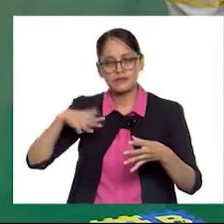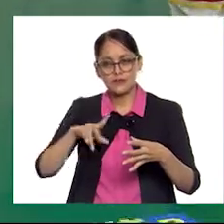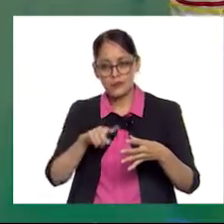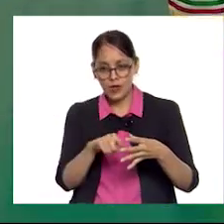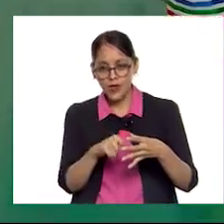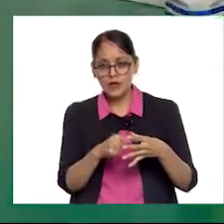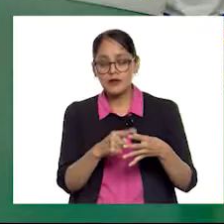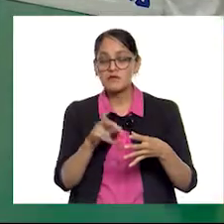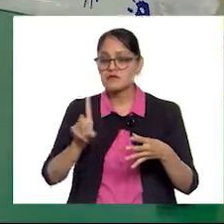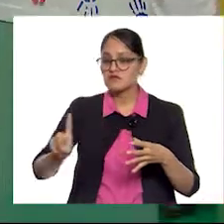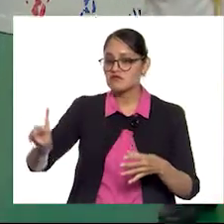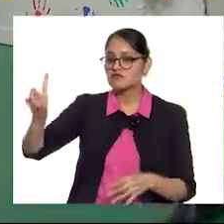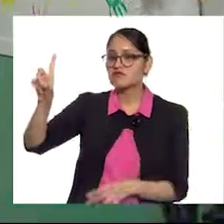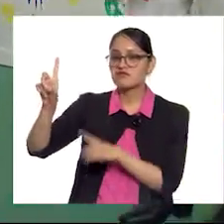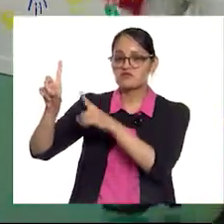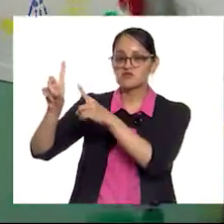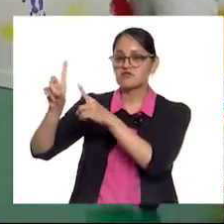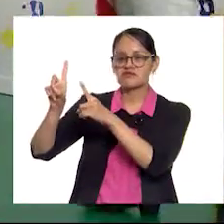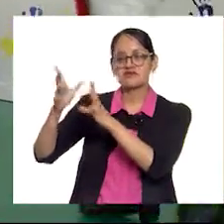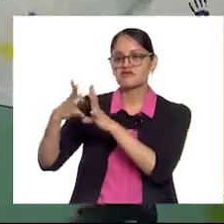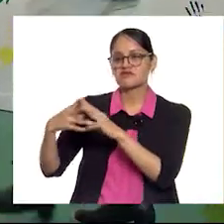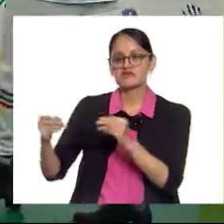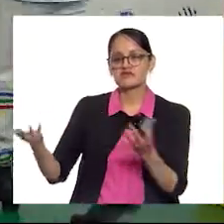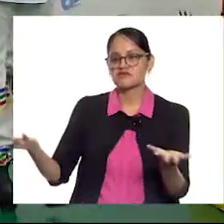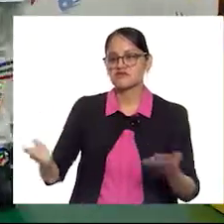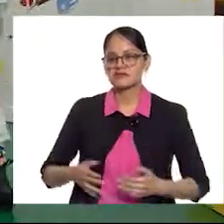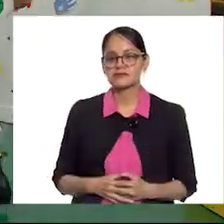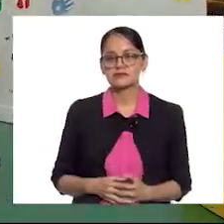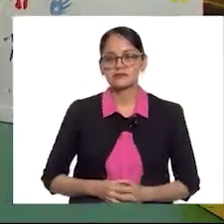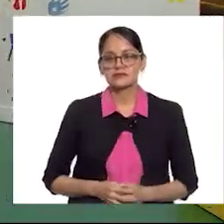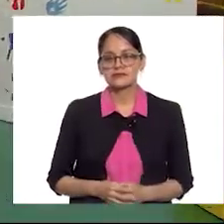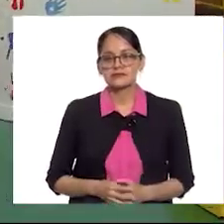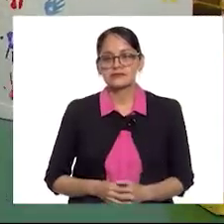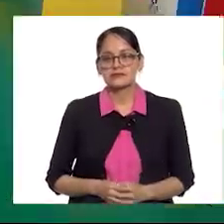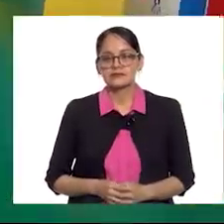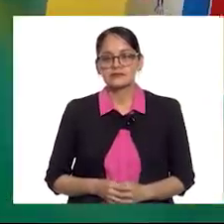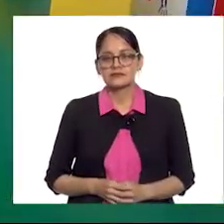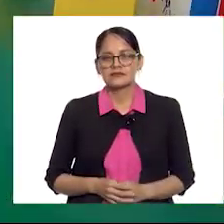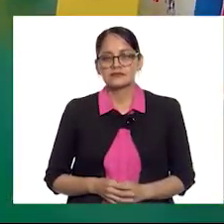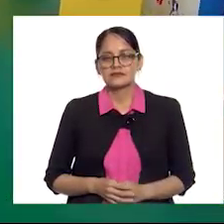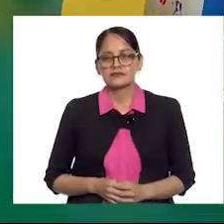que de aquel dios no quedaría nada.